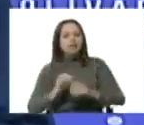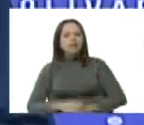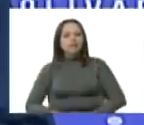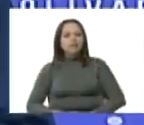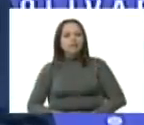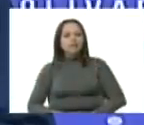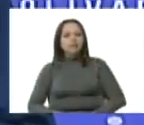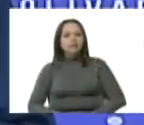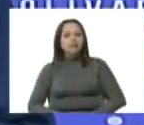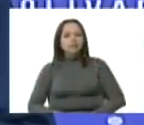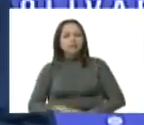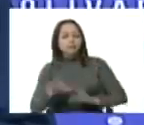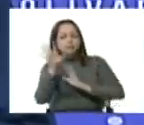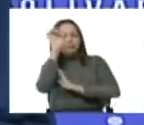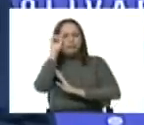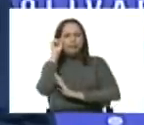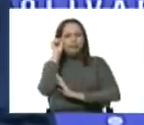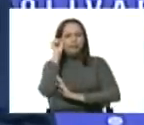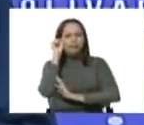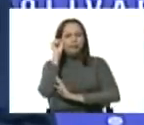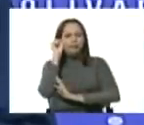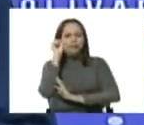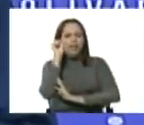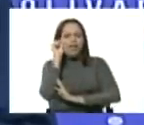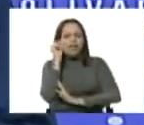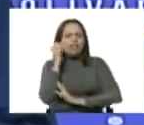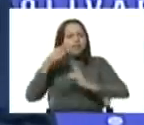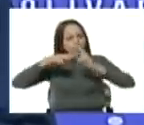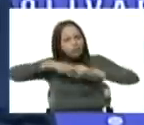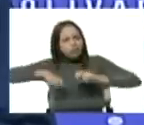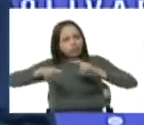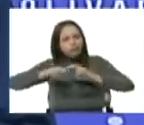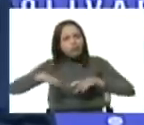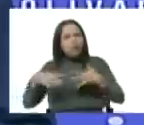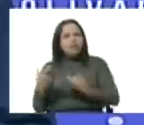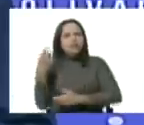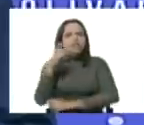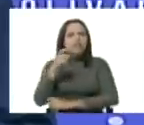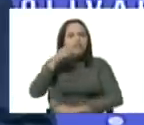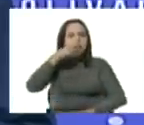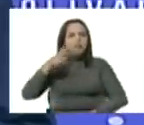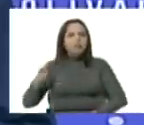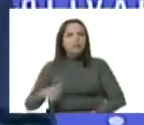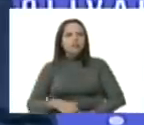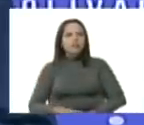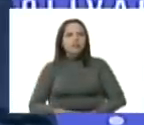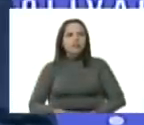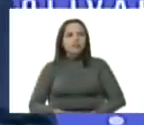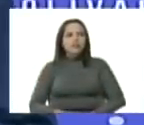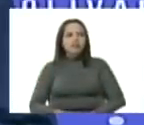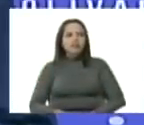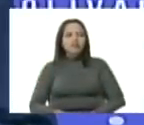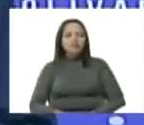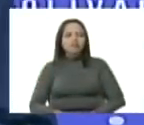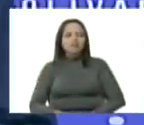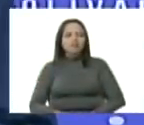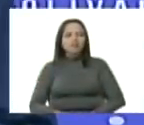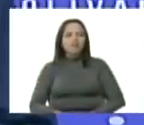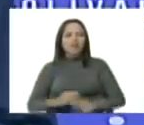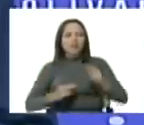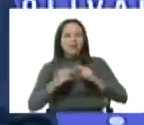Métanse ustedes como líderes a hurgar las necesidades del pueblo. Construyamos las soluciones